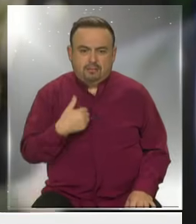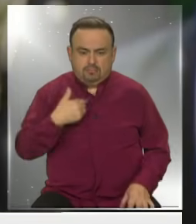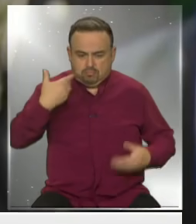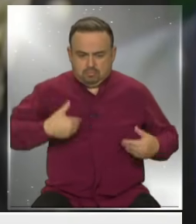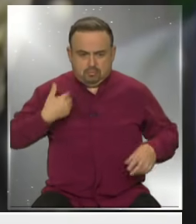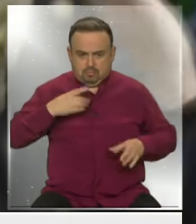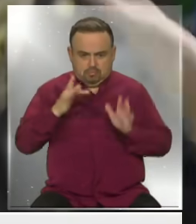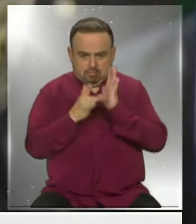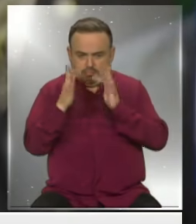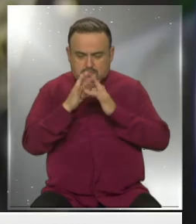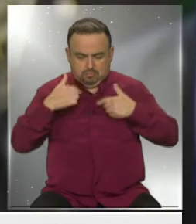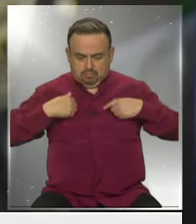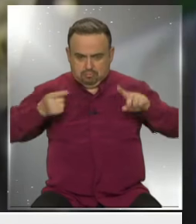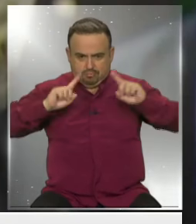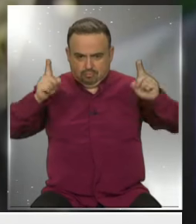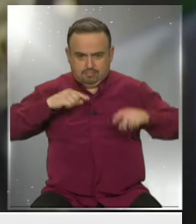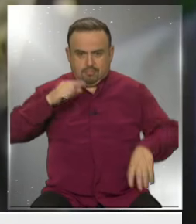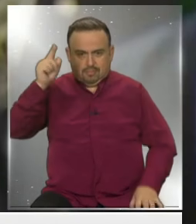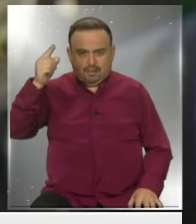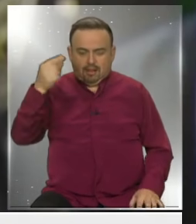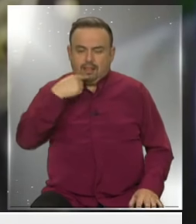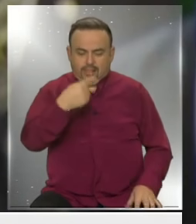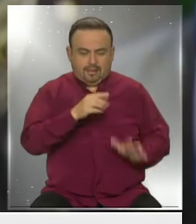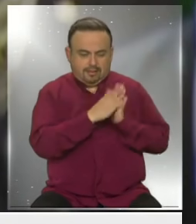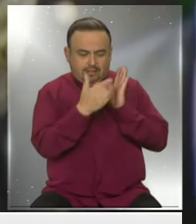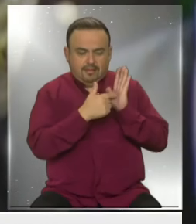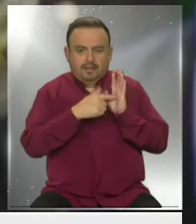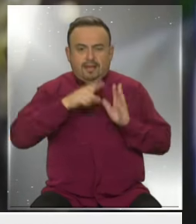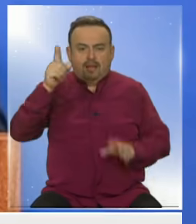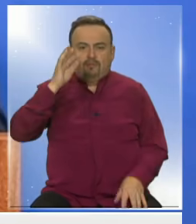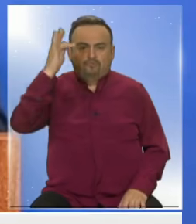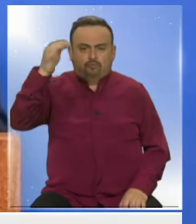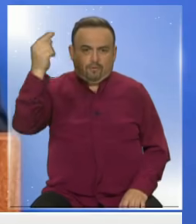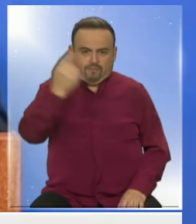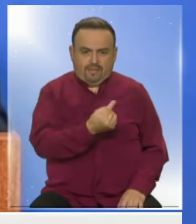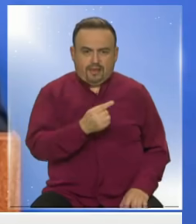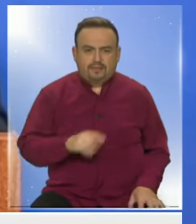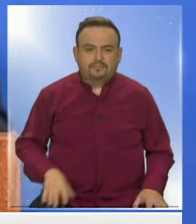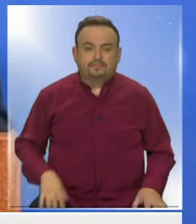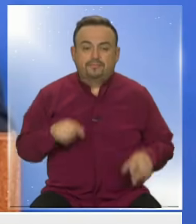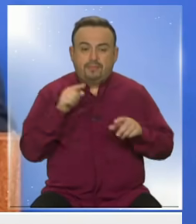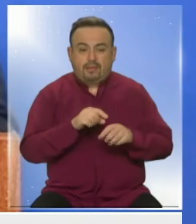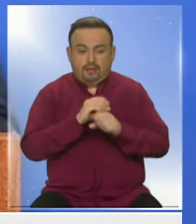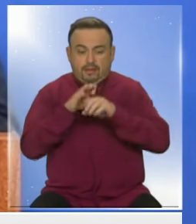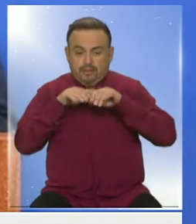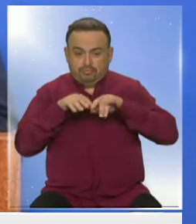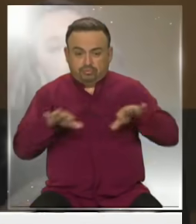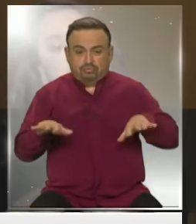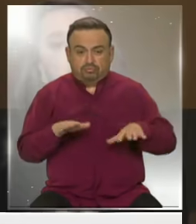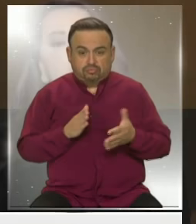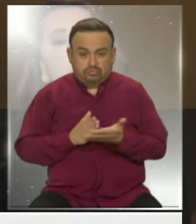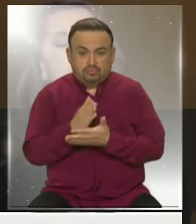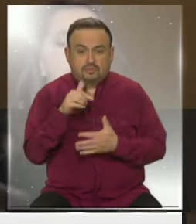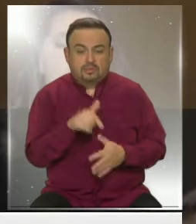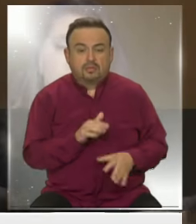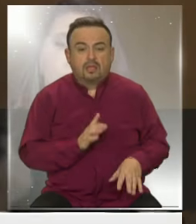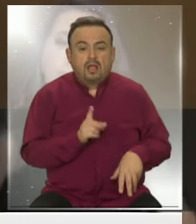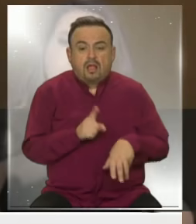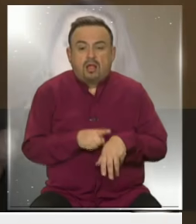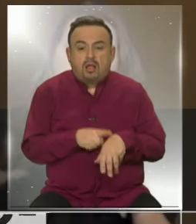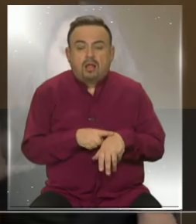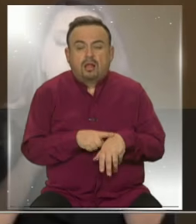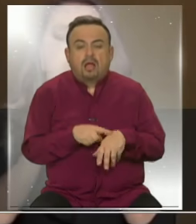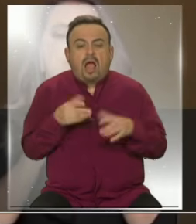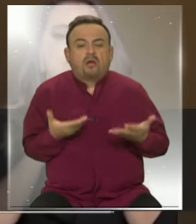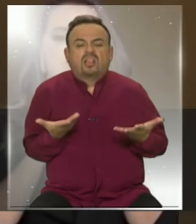las entregadas por el presidente de Brasil, Jair Bolsonaro, desde el inicio de la pandemia de COVID-19. Un momento es de